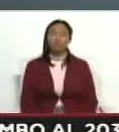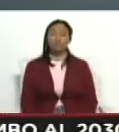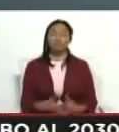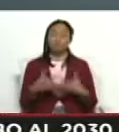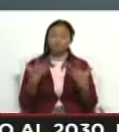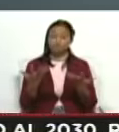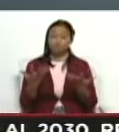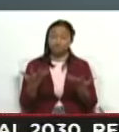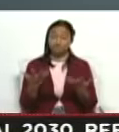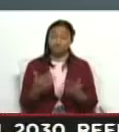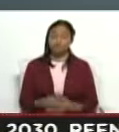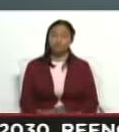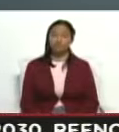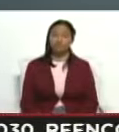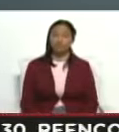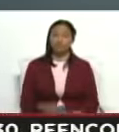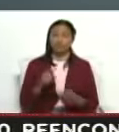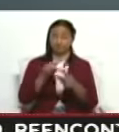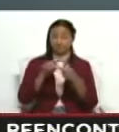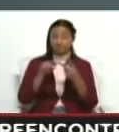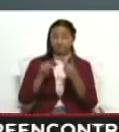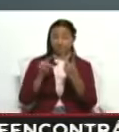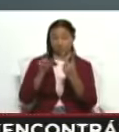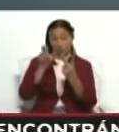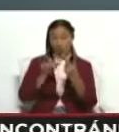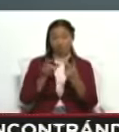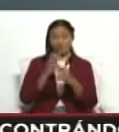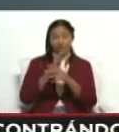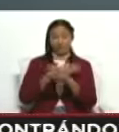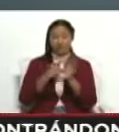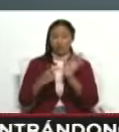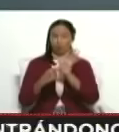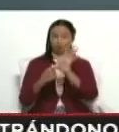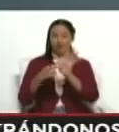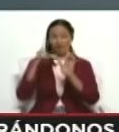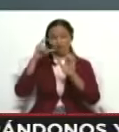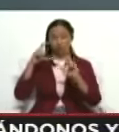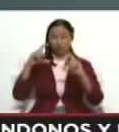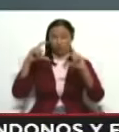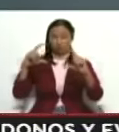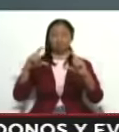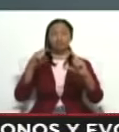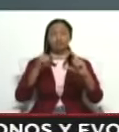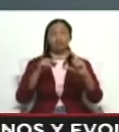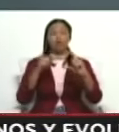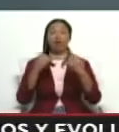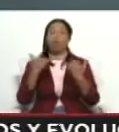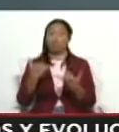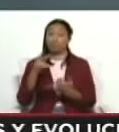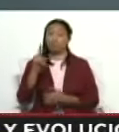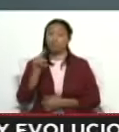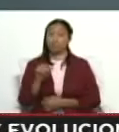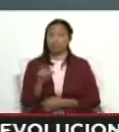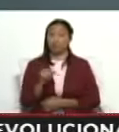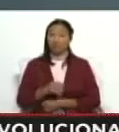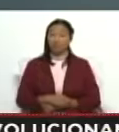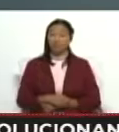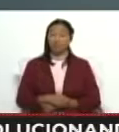Obviamente, estos dos que he mencionado aparecen también ahora, y es